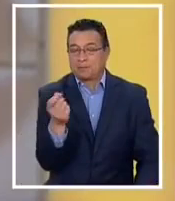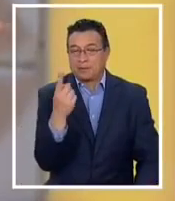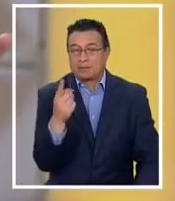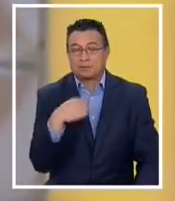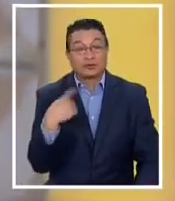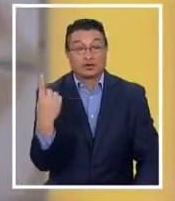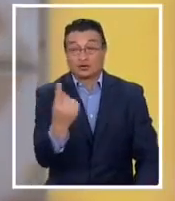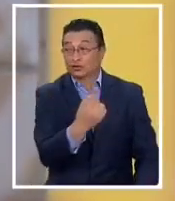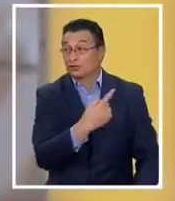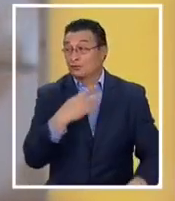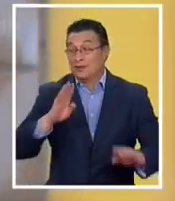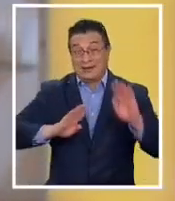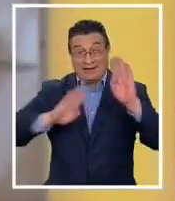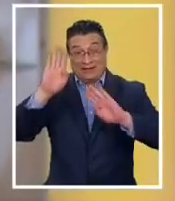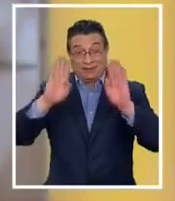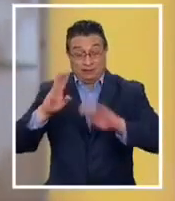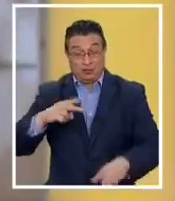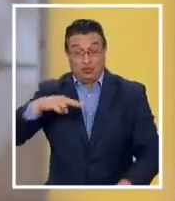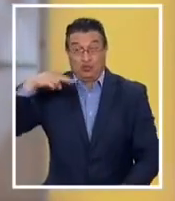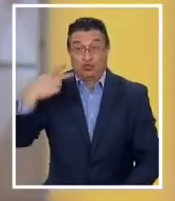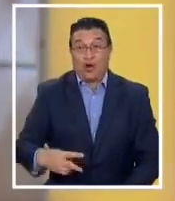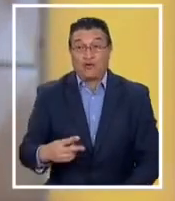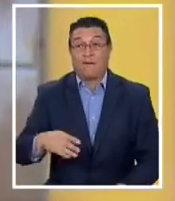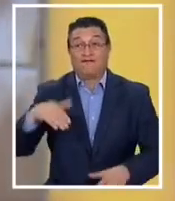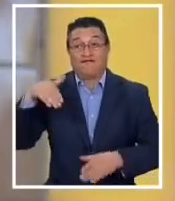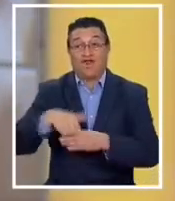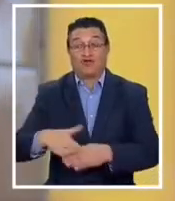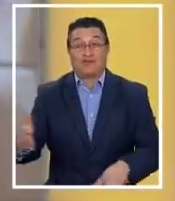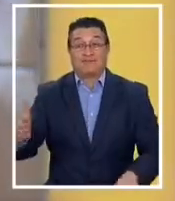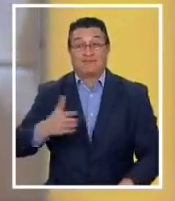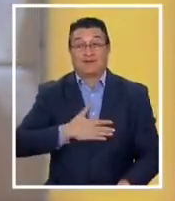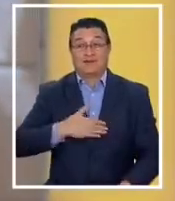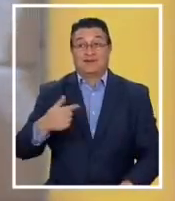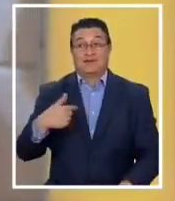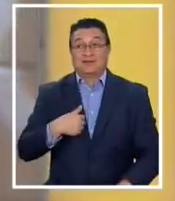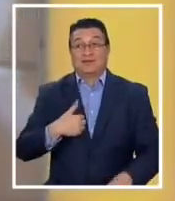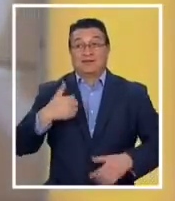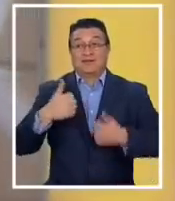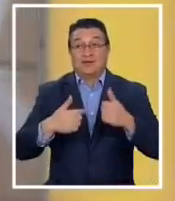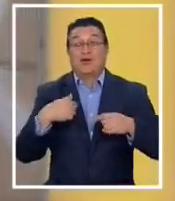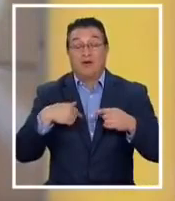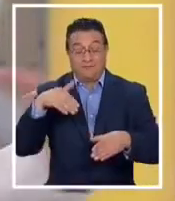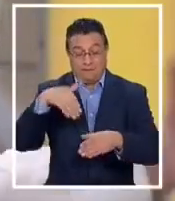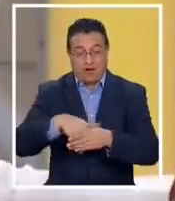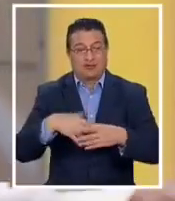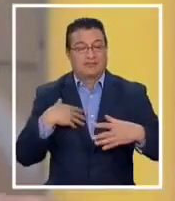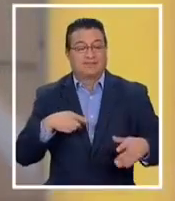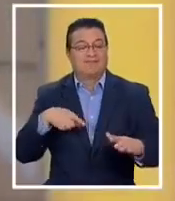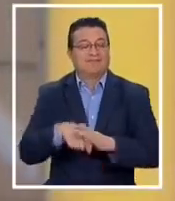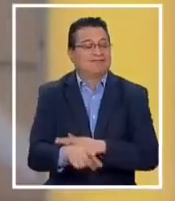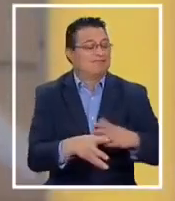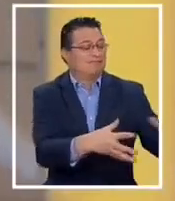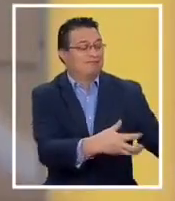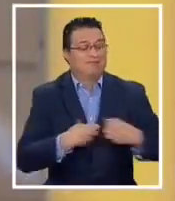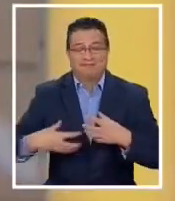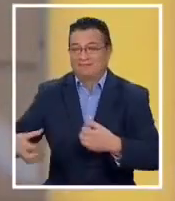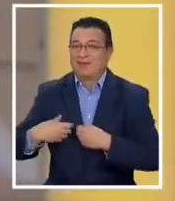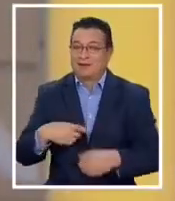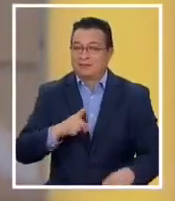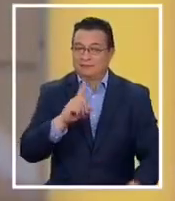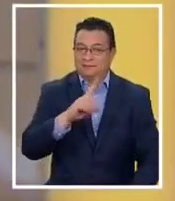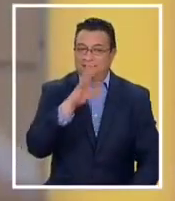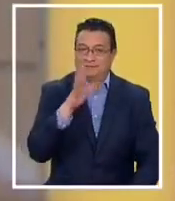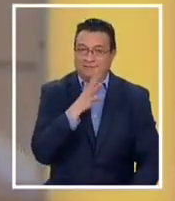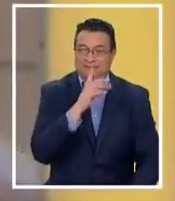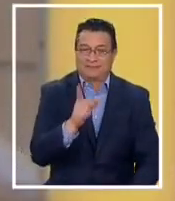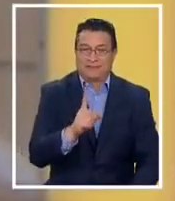ninguno de los candidatos es propiedad de los votos nadie puede decir oye porque yo alto la carrera estos votos se deben pagar estos se vienen para acá y por